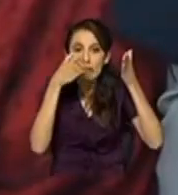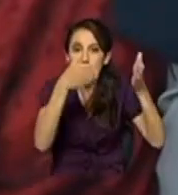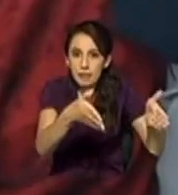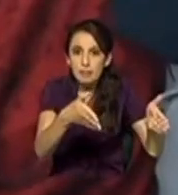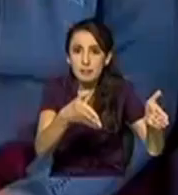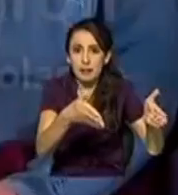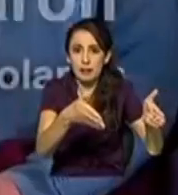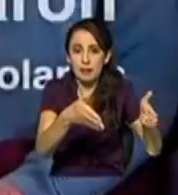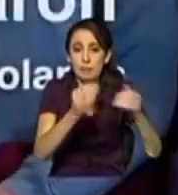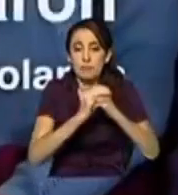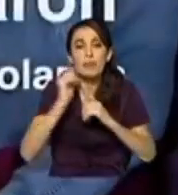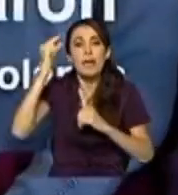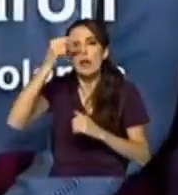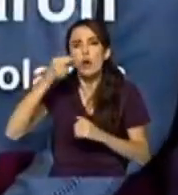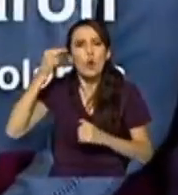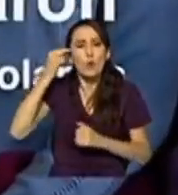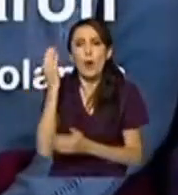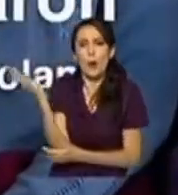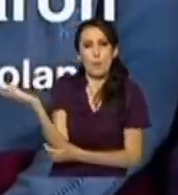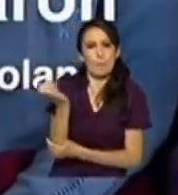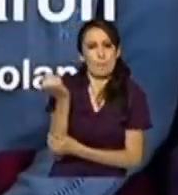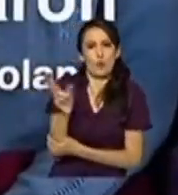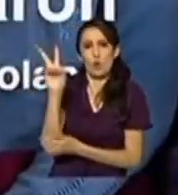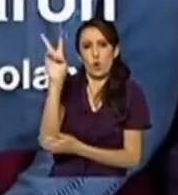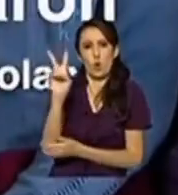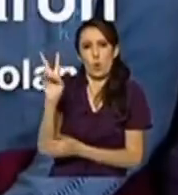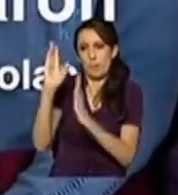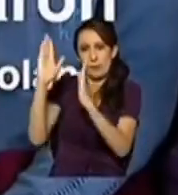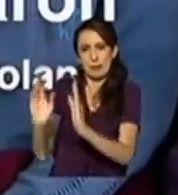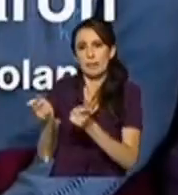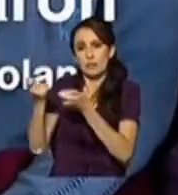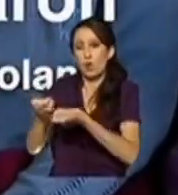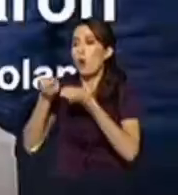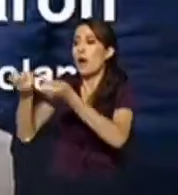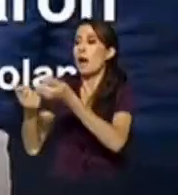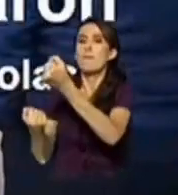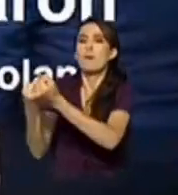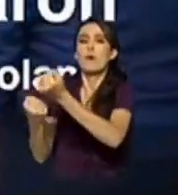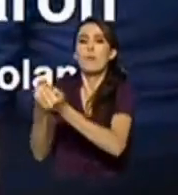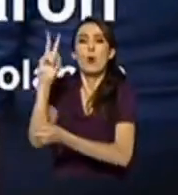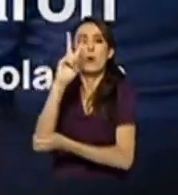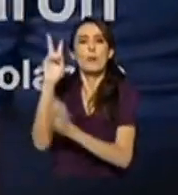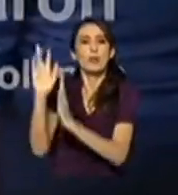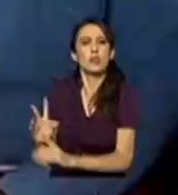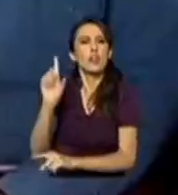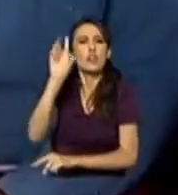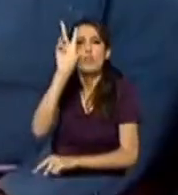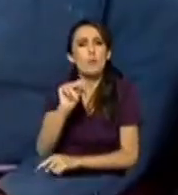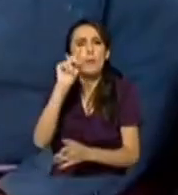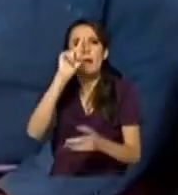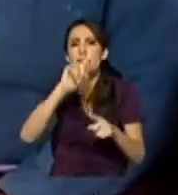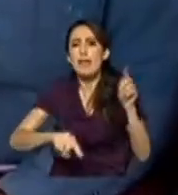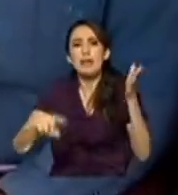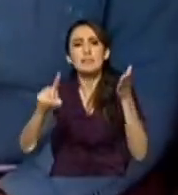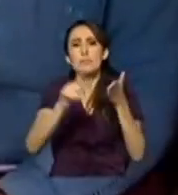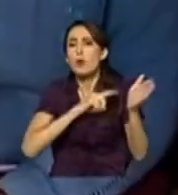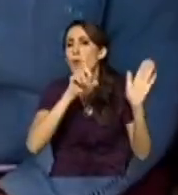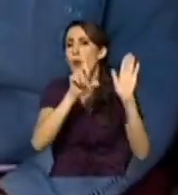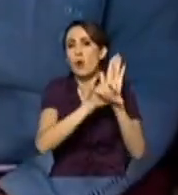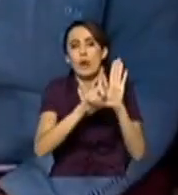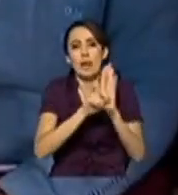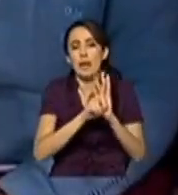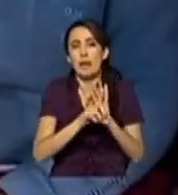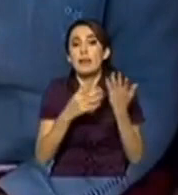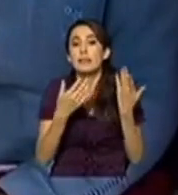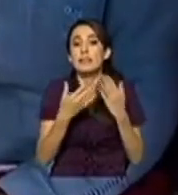El gobierno del Ecuador no le da bono a ningún venezolano. No le da porque la ley lo prohíbe. Es dinero de los Estados Unidos